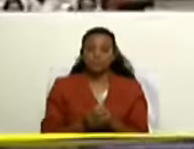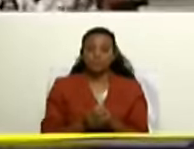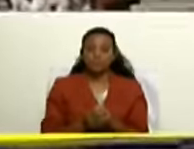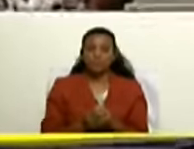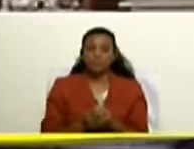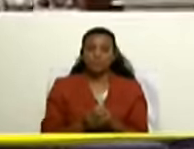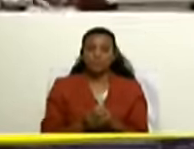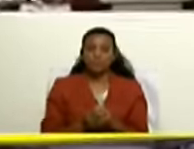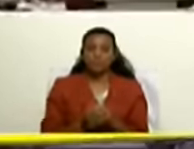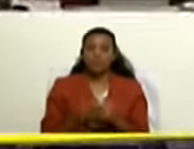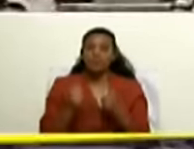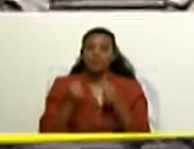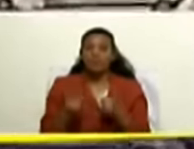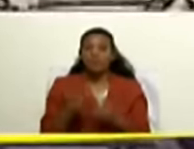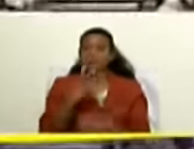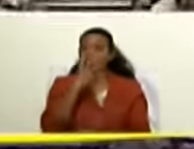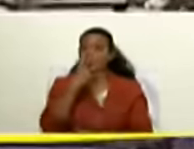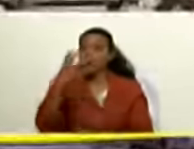¡Ruja la academia!